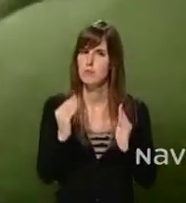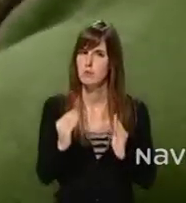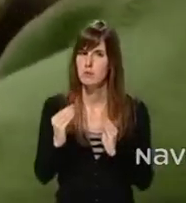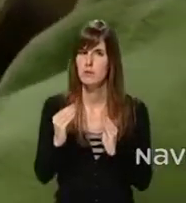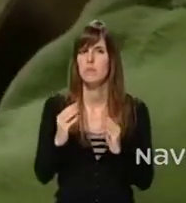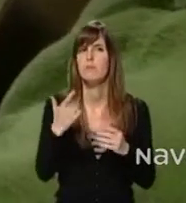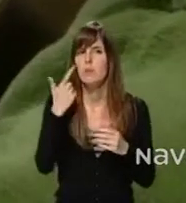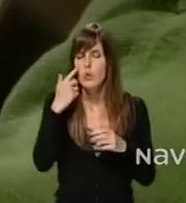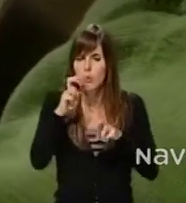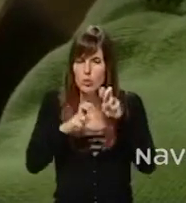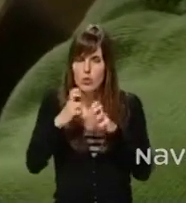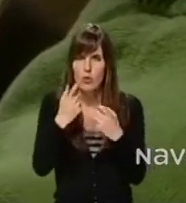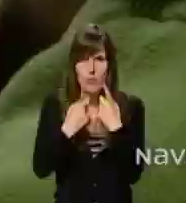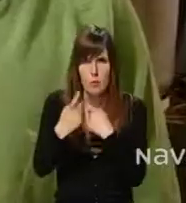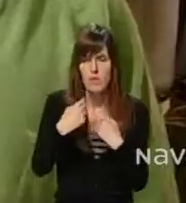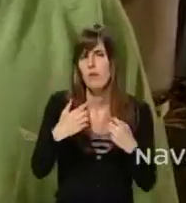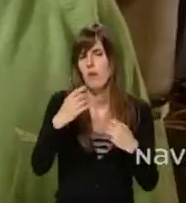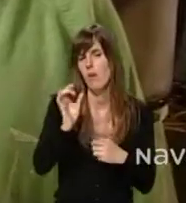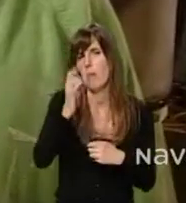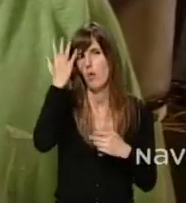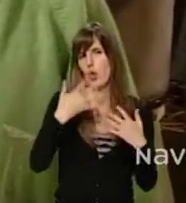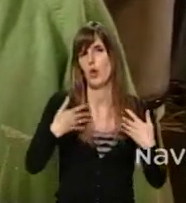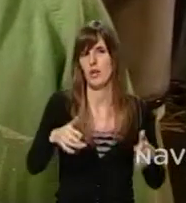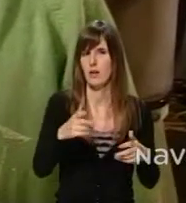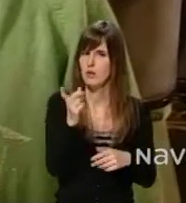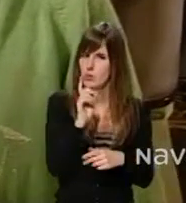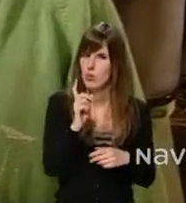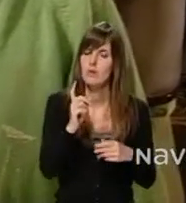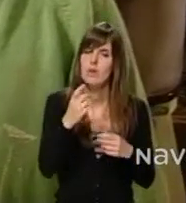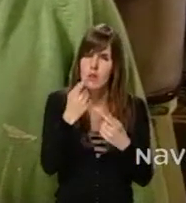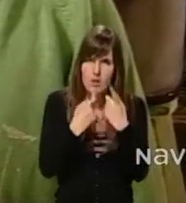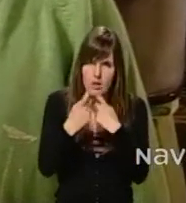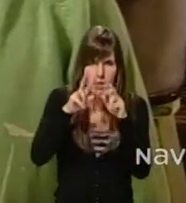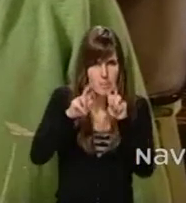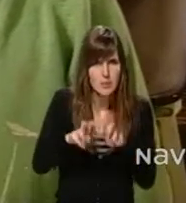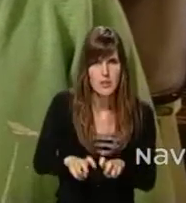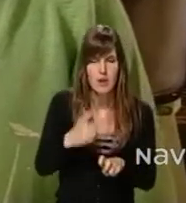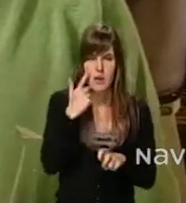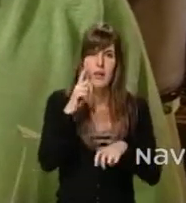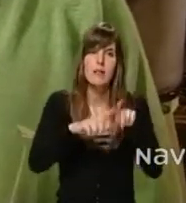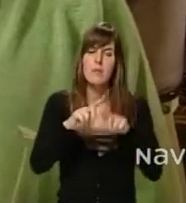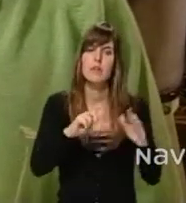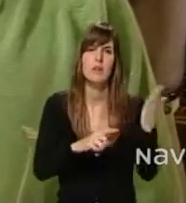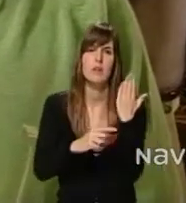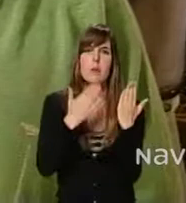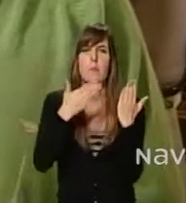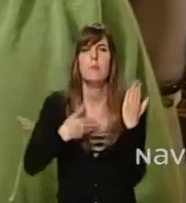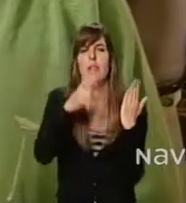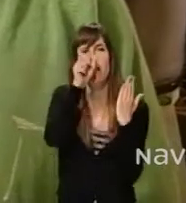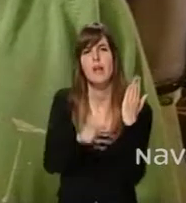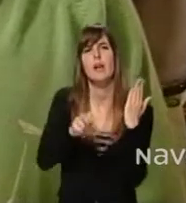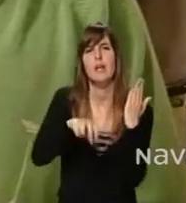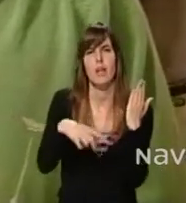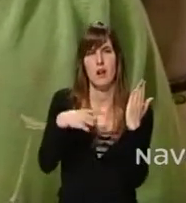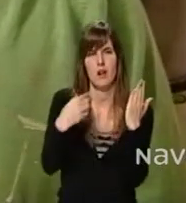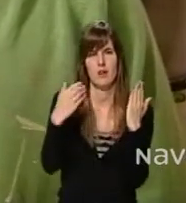bien documentado, no vale hacer cualquier cosa, y empieza por ahí, por el diseño del personaje que te hayan pedido hacer, y luego ya